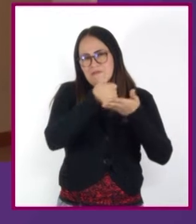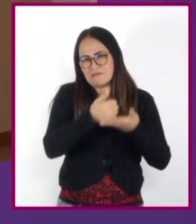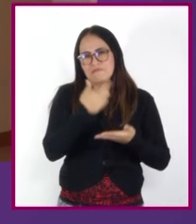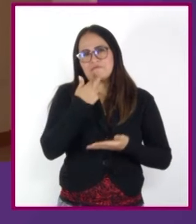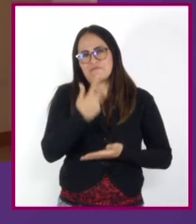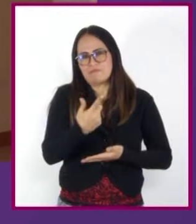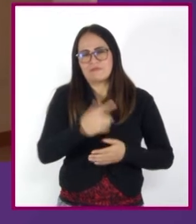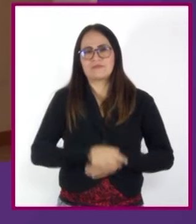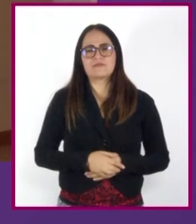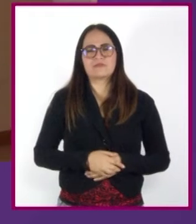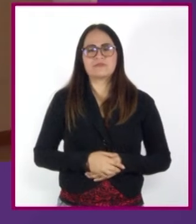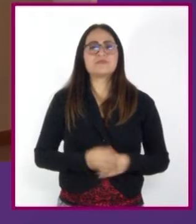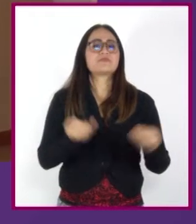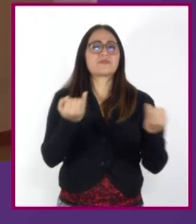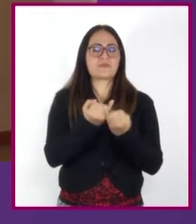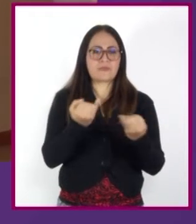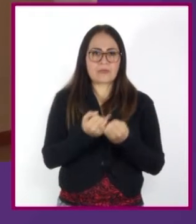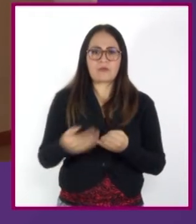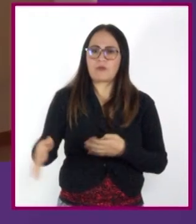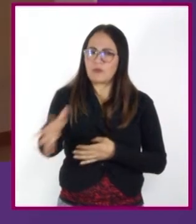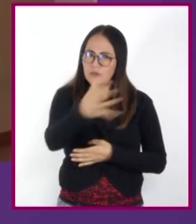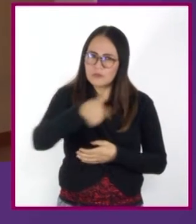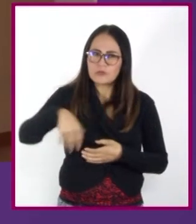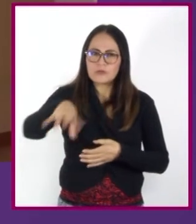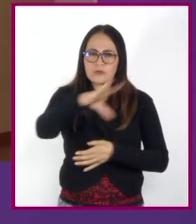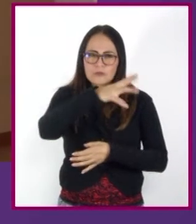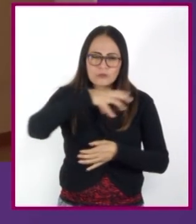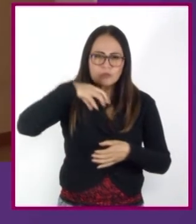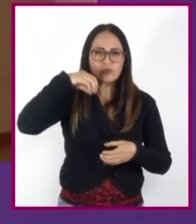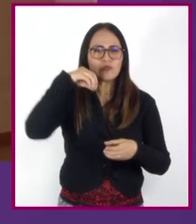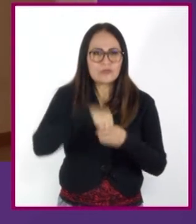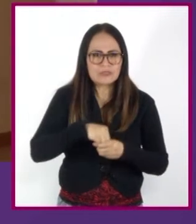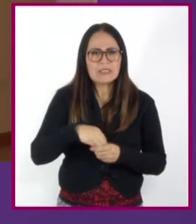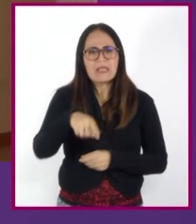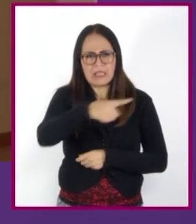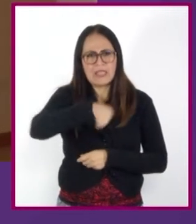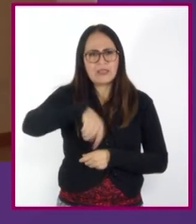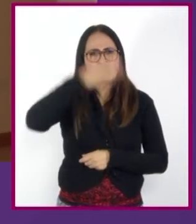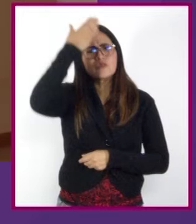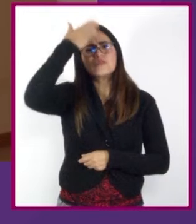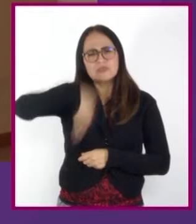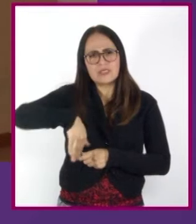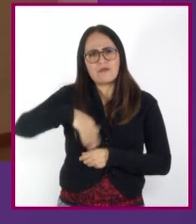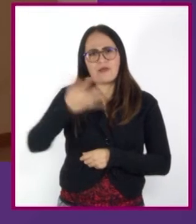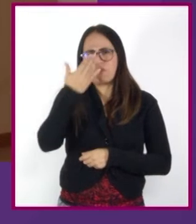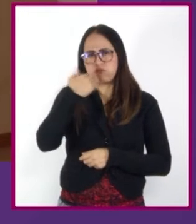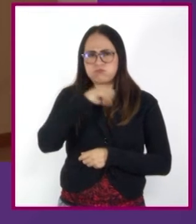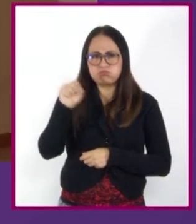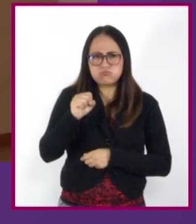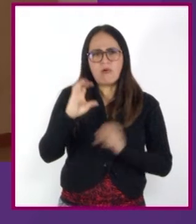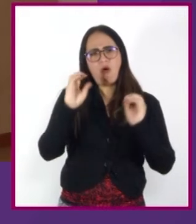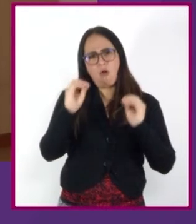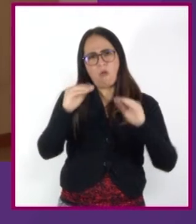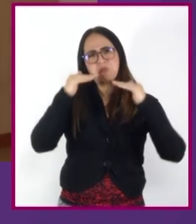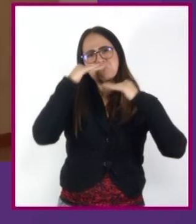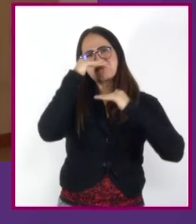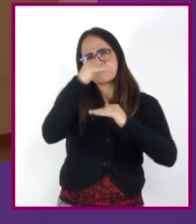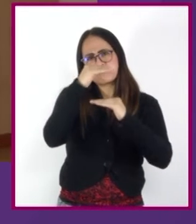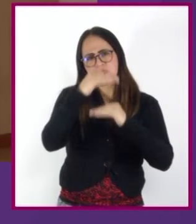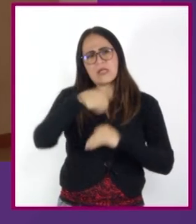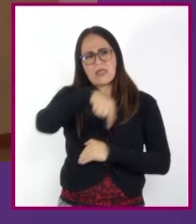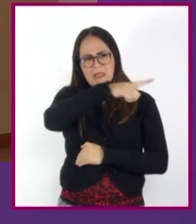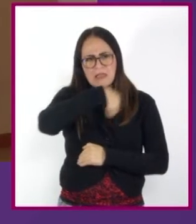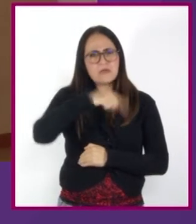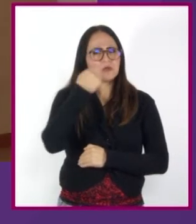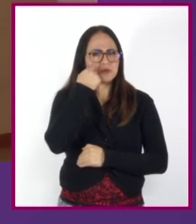Sé incluyente. Las personas con discapacidad saben cuáles son sus habilidades y cuáles sus limitaciones. Ellos deciden en qué